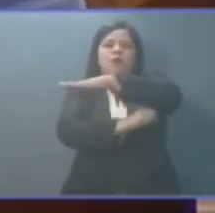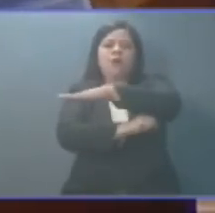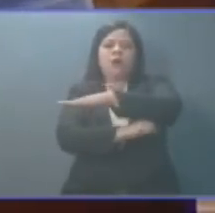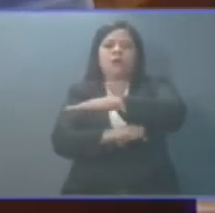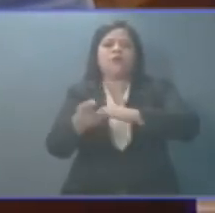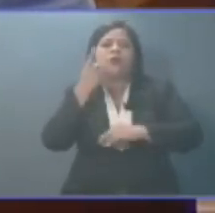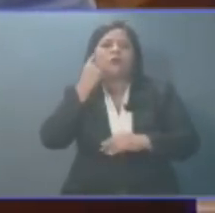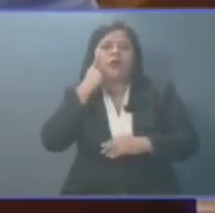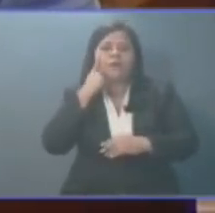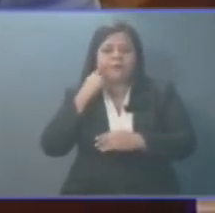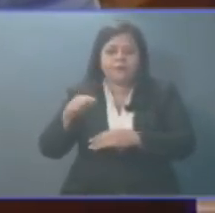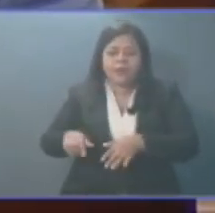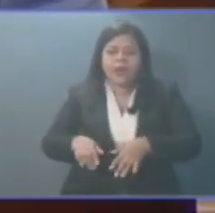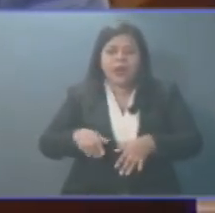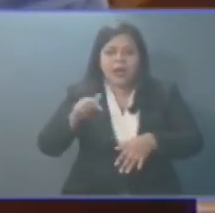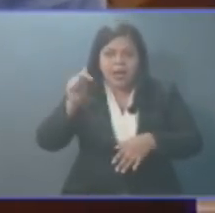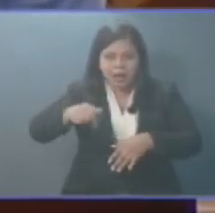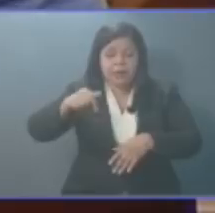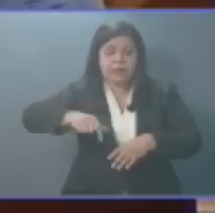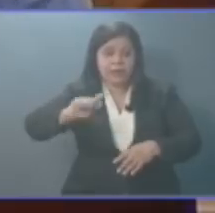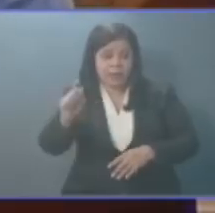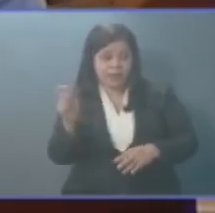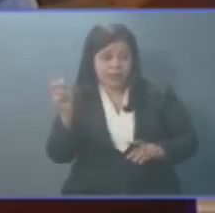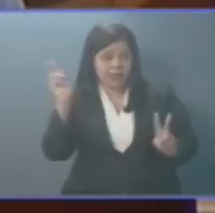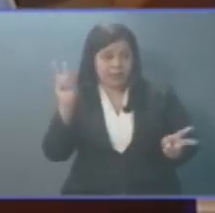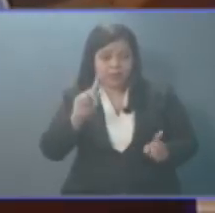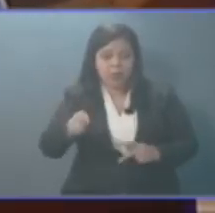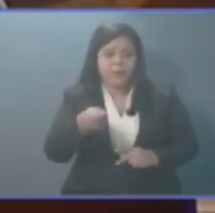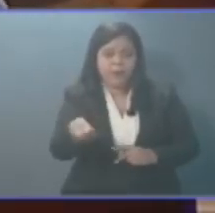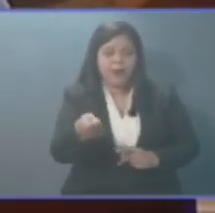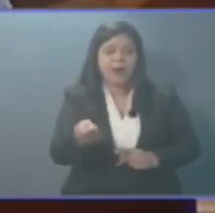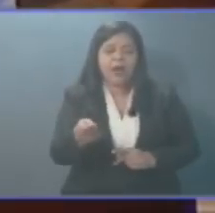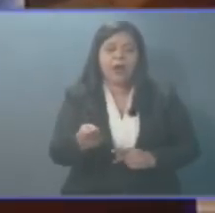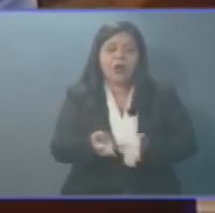caliente en el año 2014. Gastó